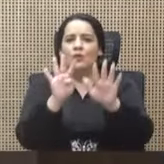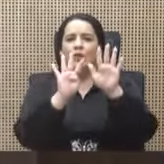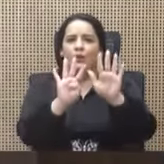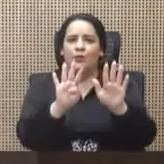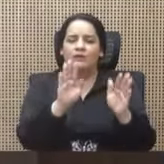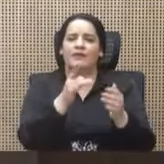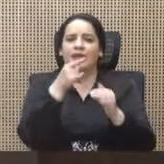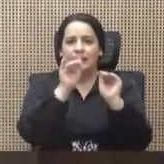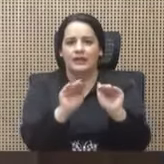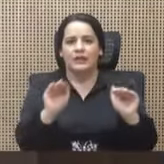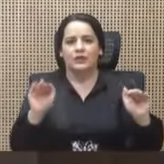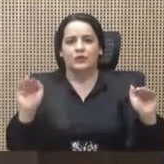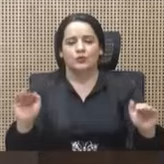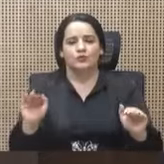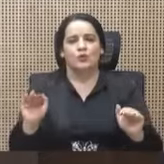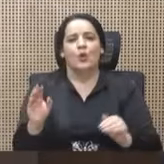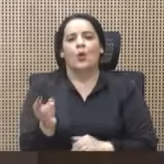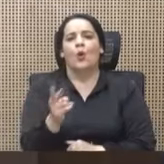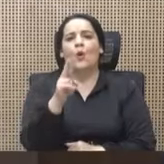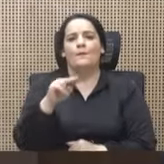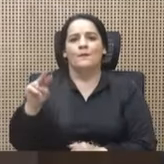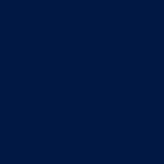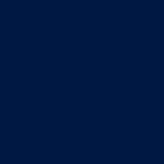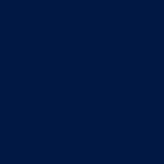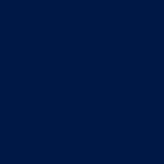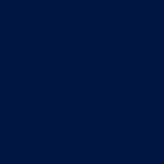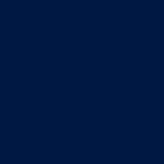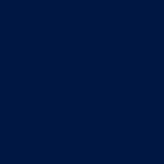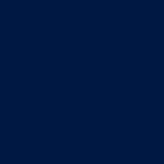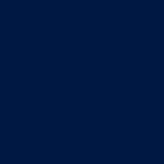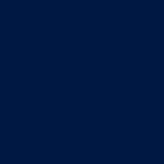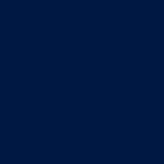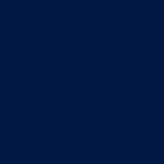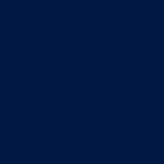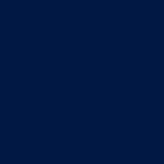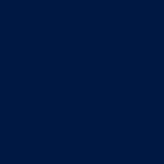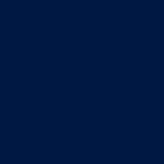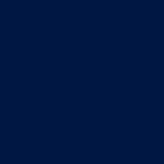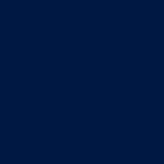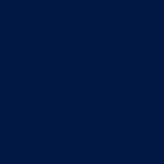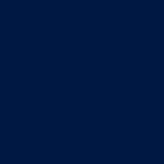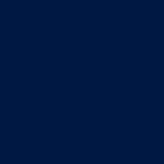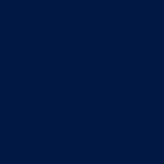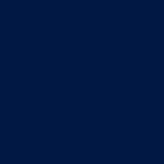niños, compañeros y compañeras. Esto en Alajuela.